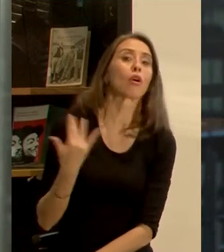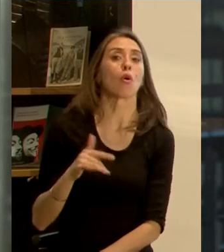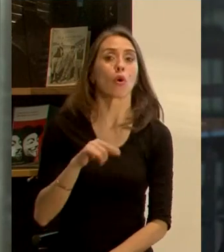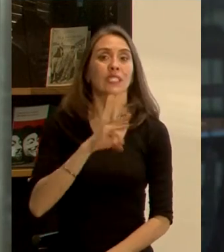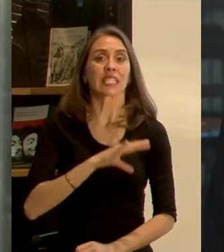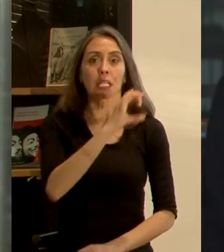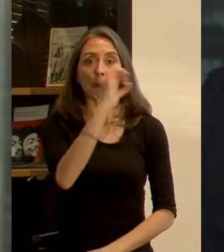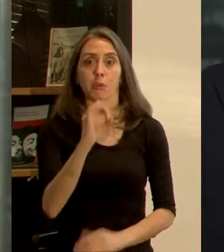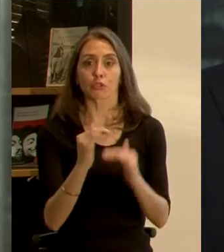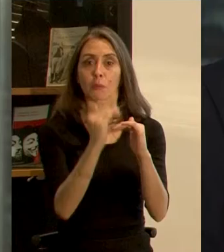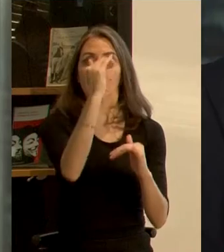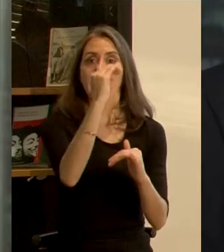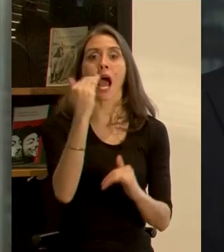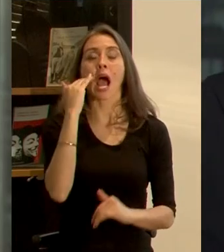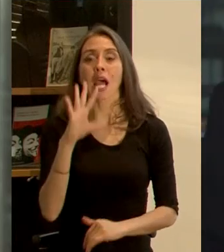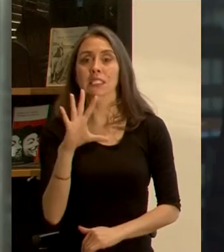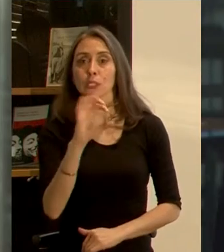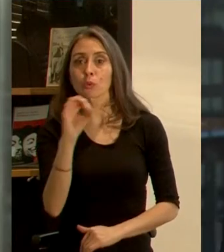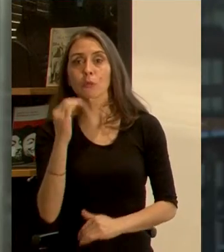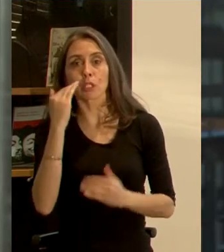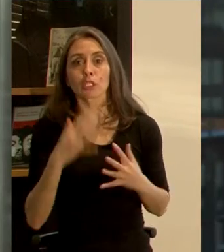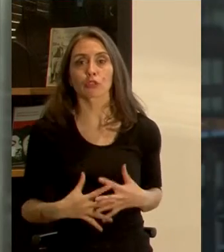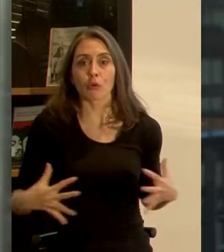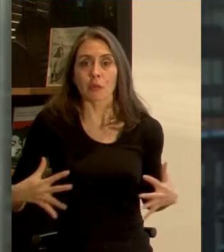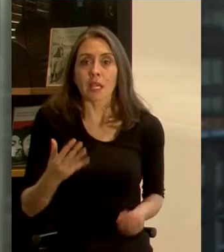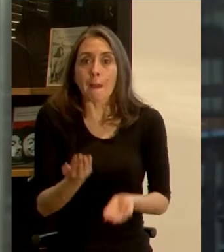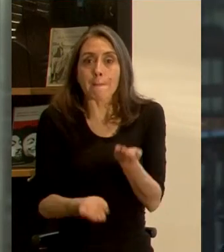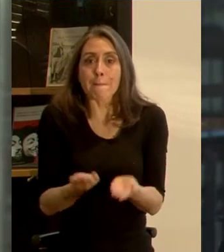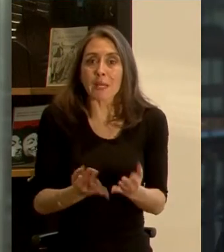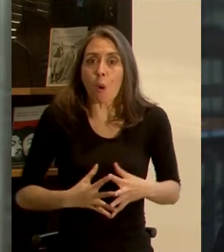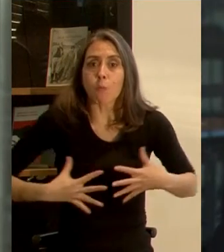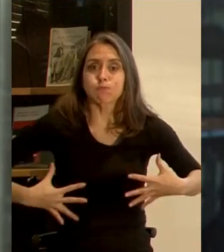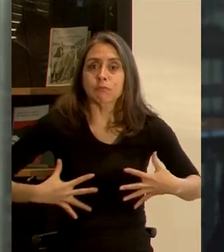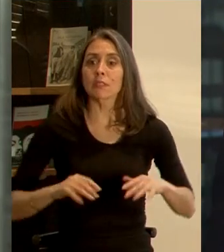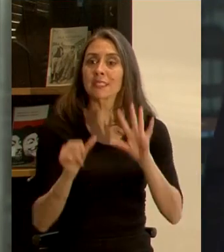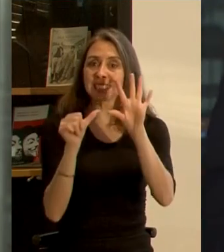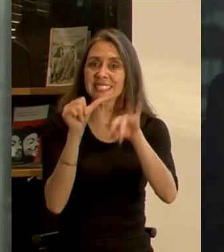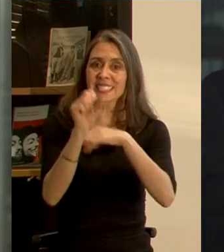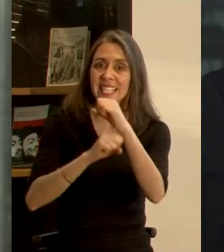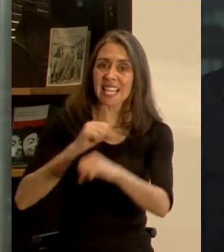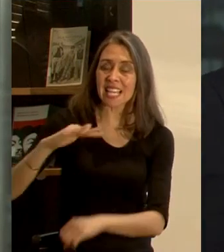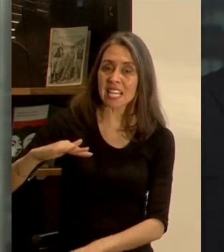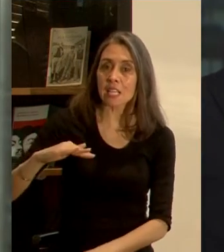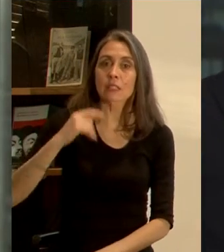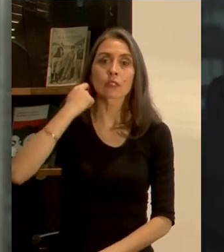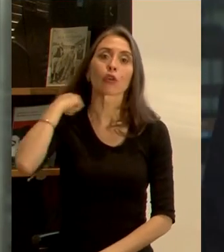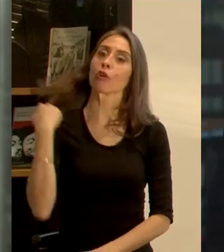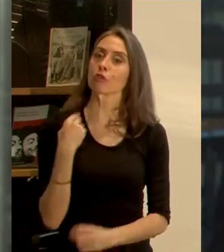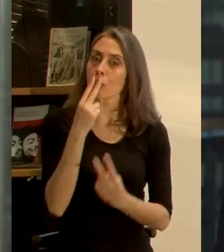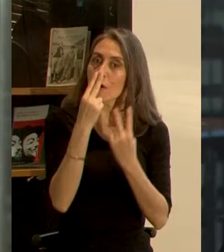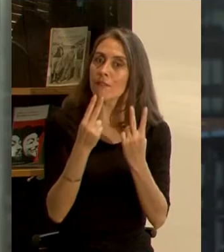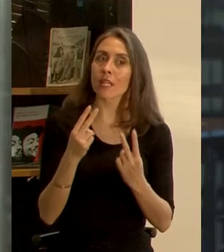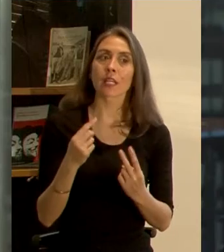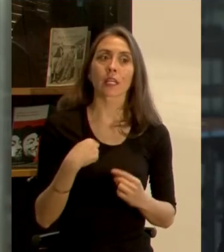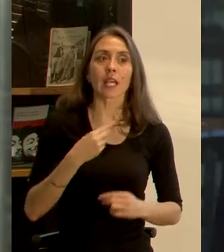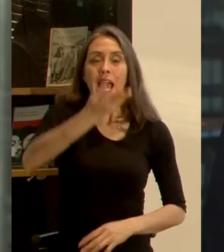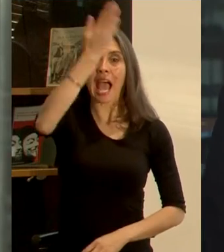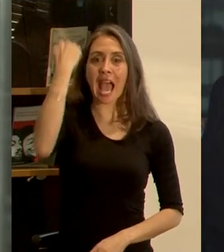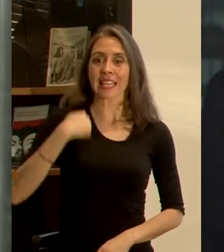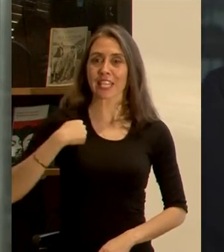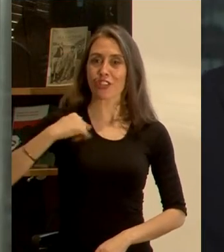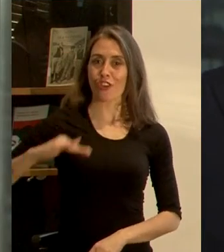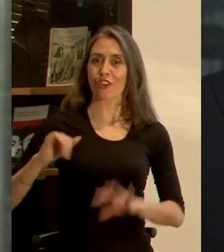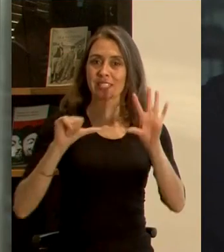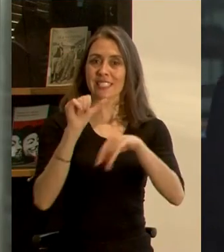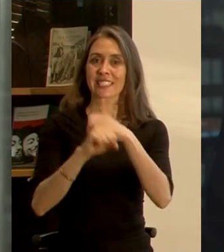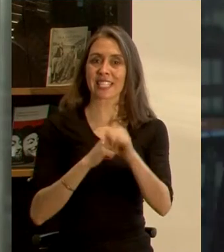mundo, y la mitad de los niños son obesos y sobrepeso a los 6 años. Yo miré mi prevalencia de mi corte cuando yo tenía 6